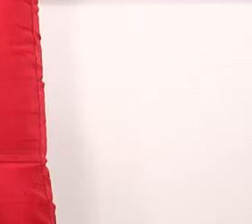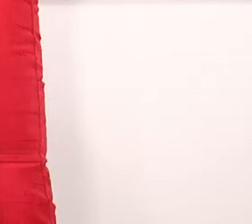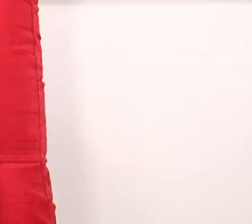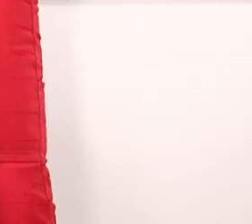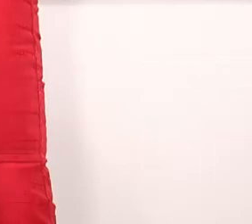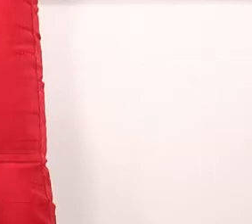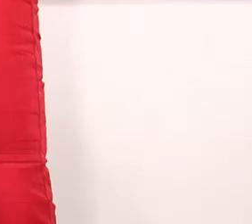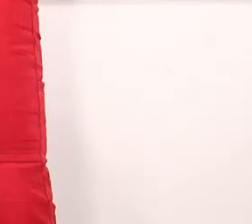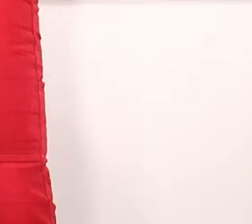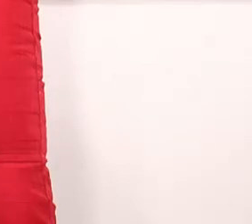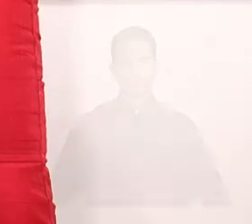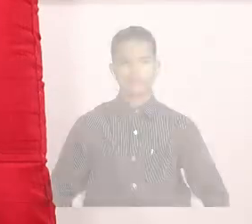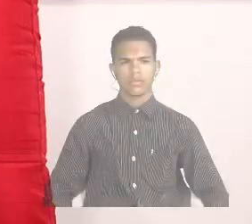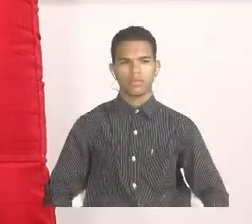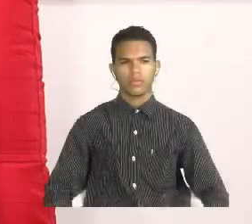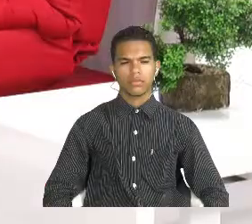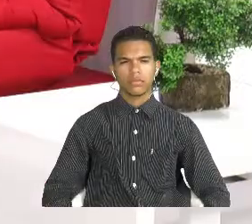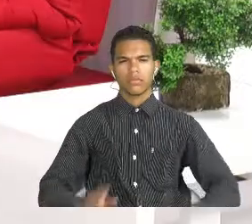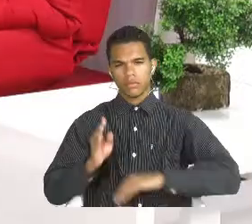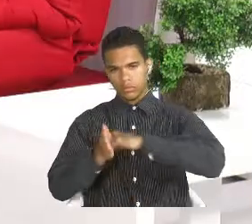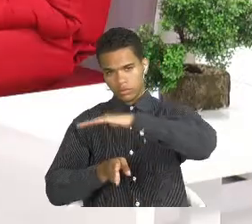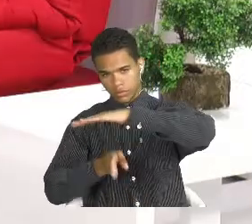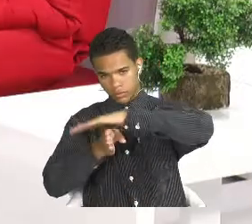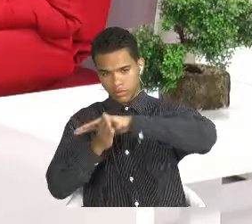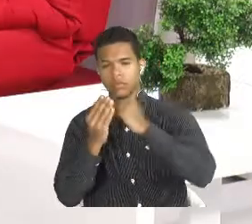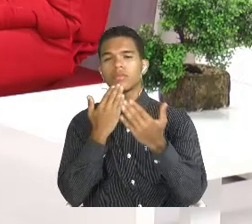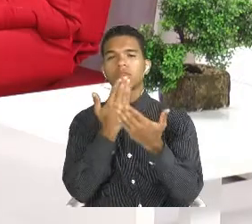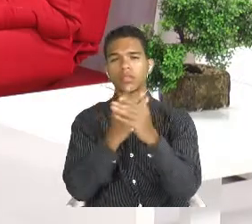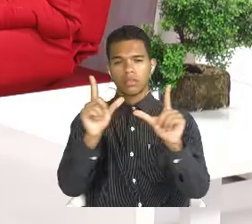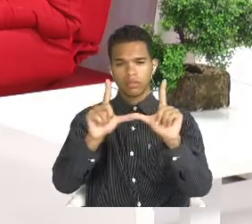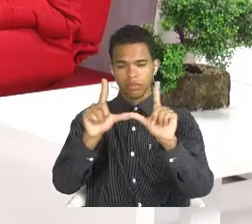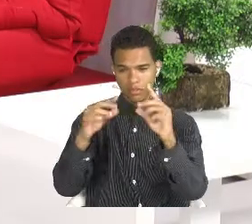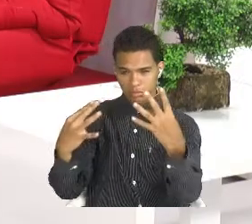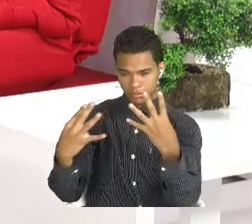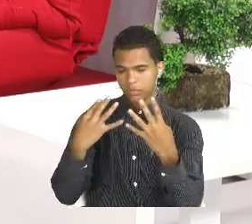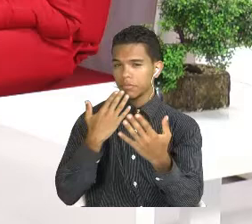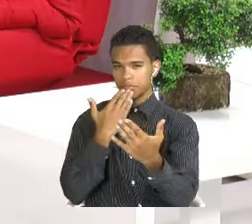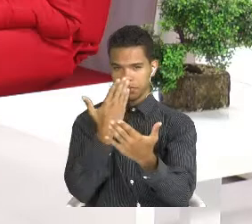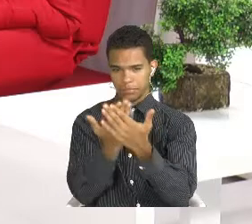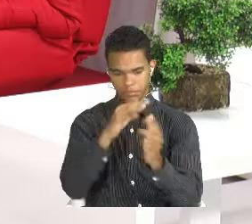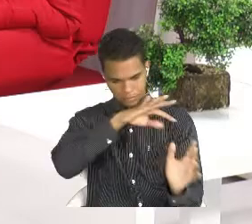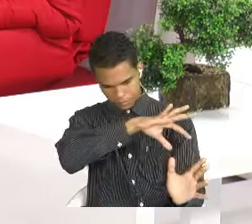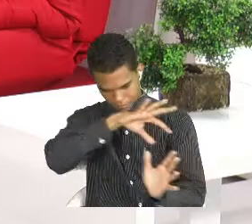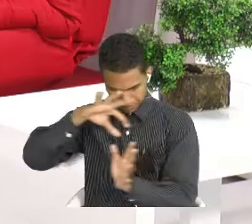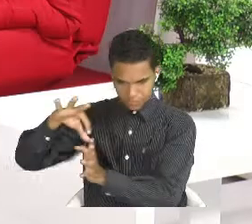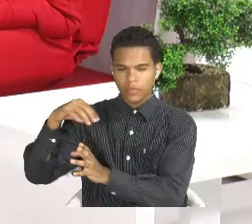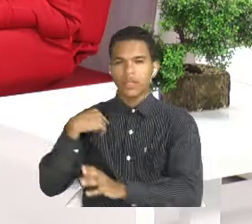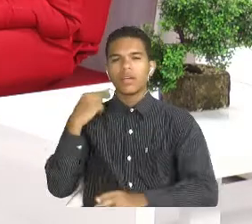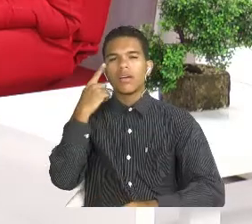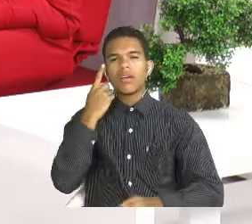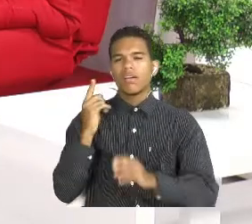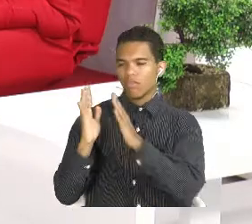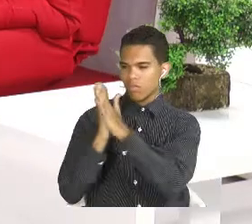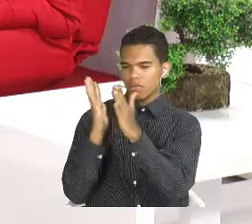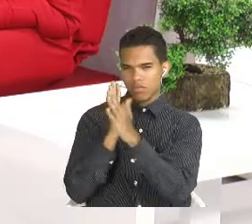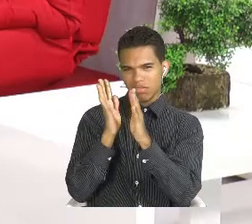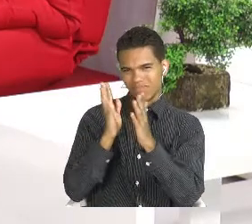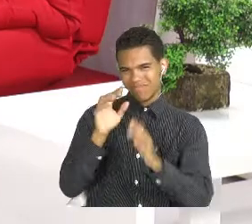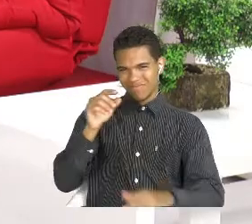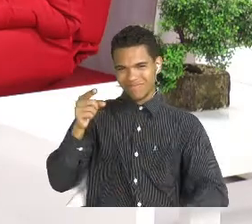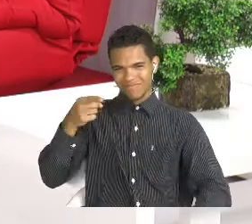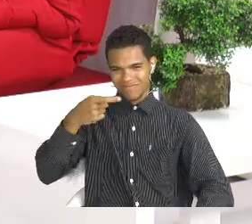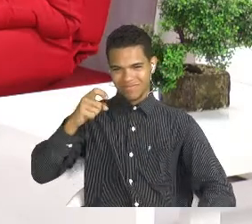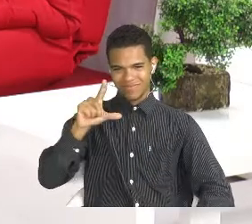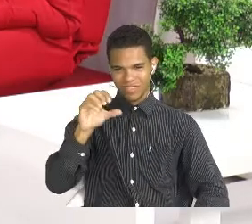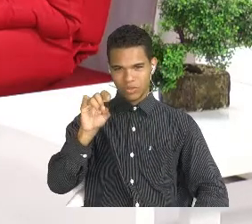glaucoma. Doctor, en la investigación que estuve haciendo, pues para poder desarrollar el tema con usted, leí que el glaucoma estaba asociado con